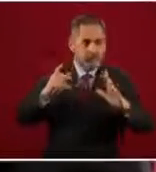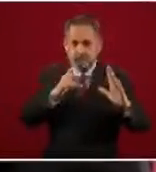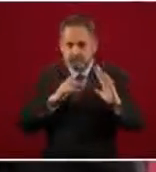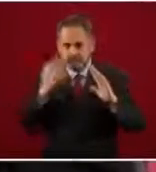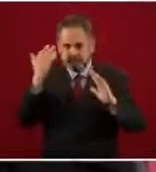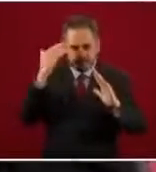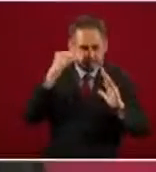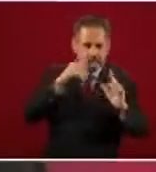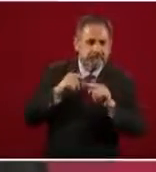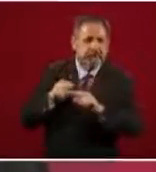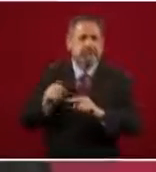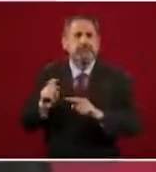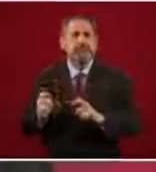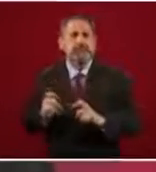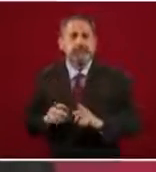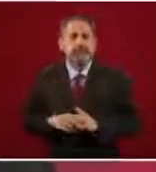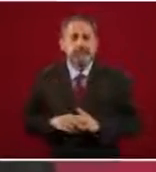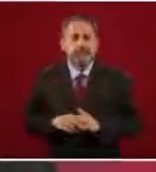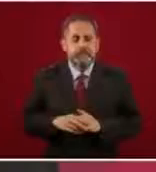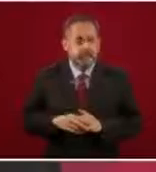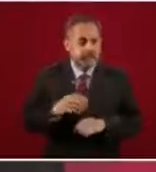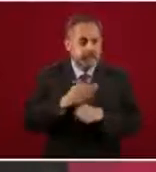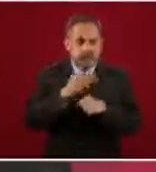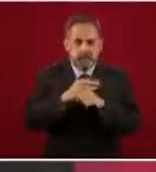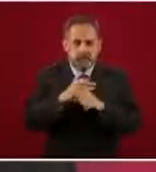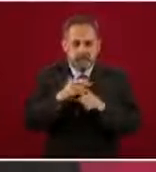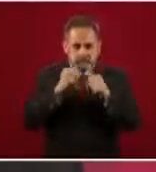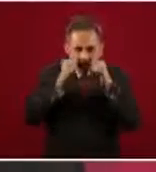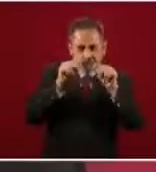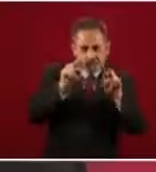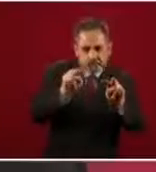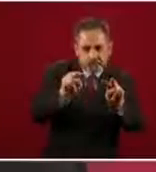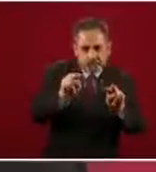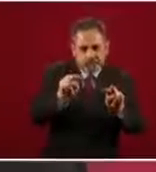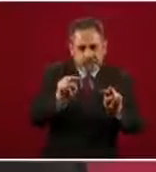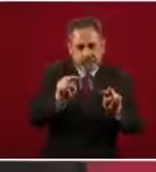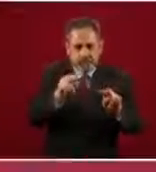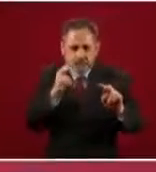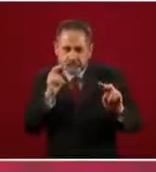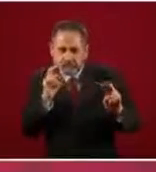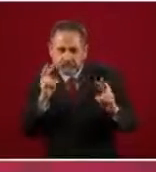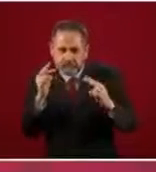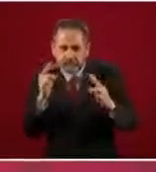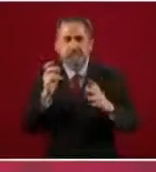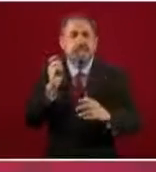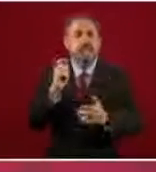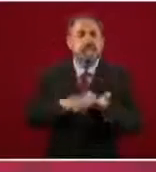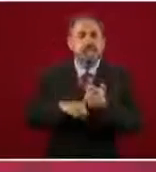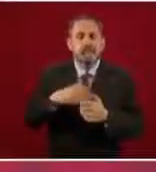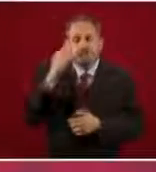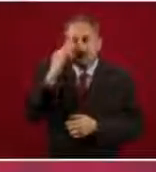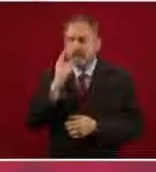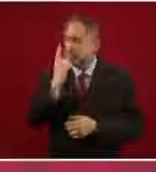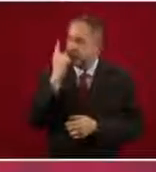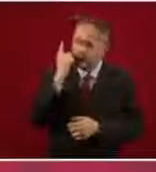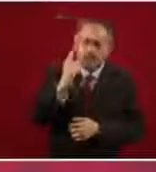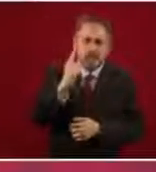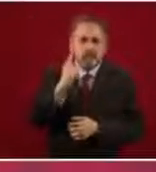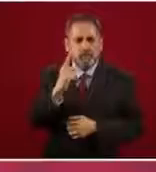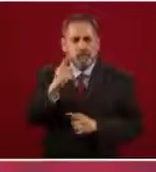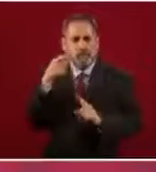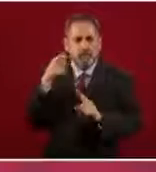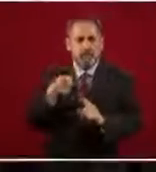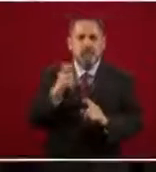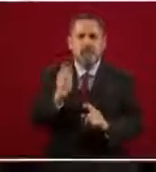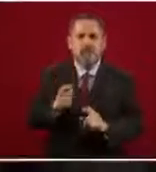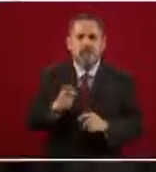avispada, los que nos están escuchando, los que nos están viendo. Lo único que se tiene que tomar en cuenta es